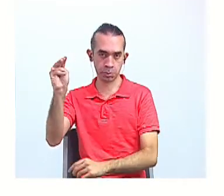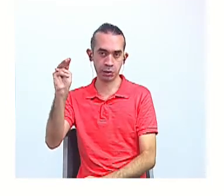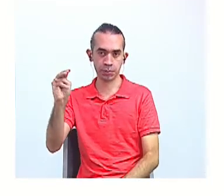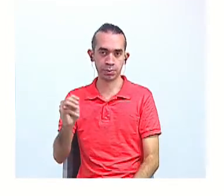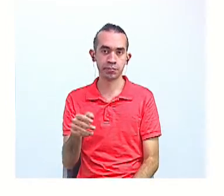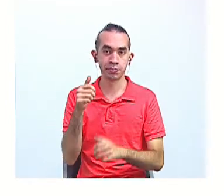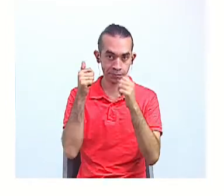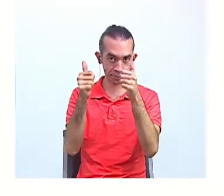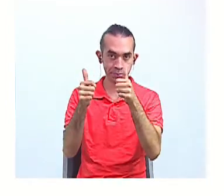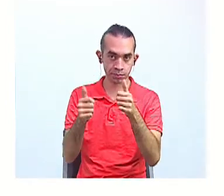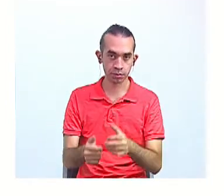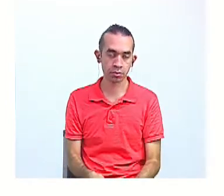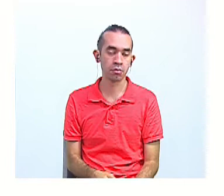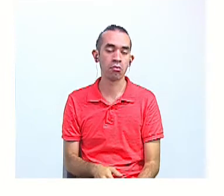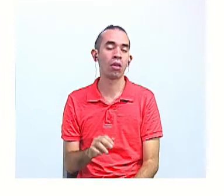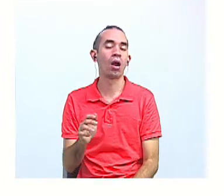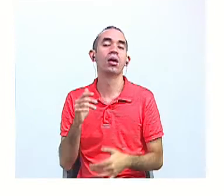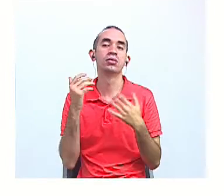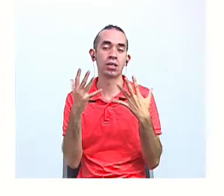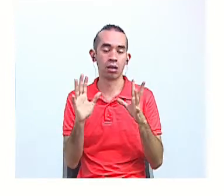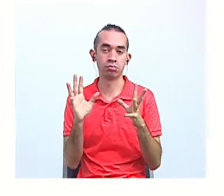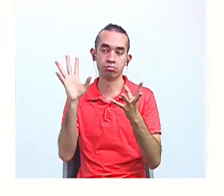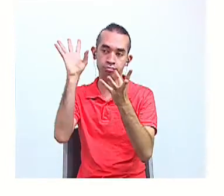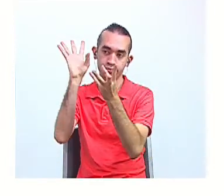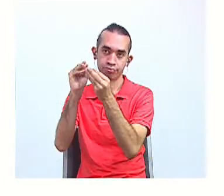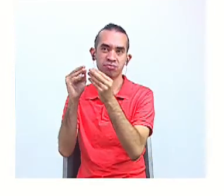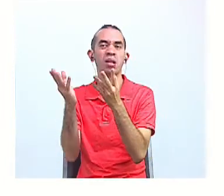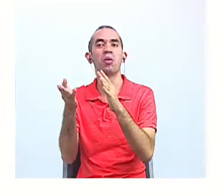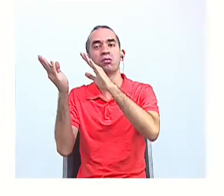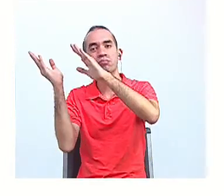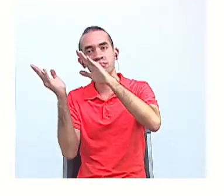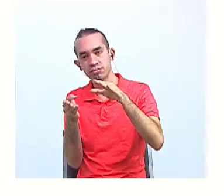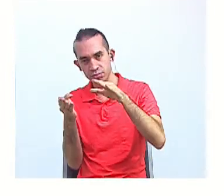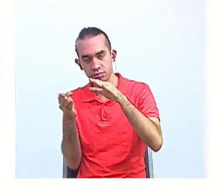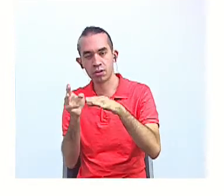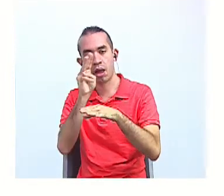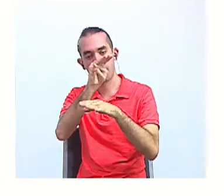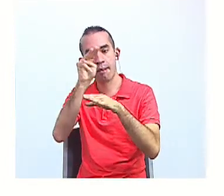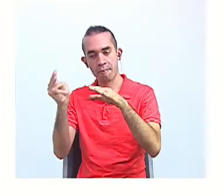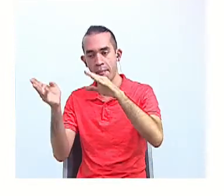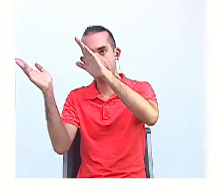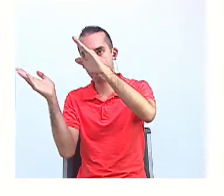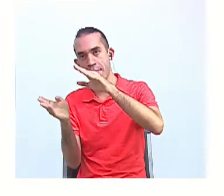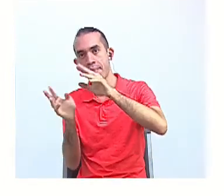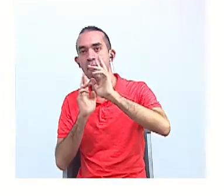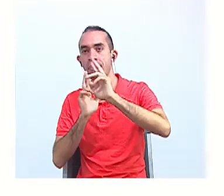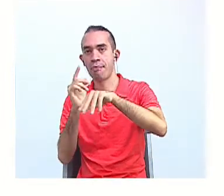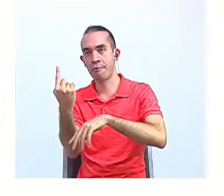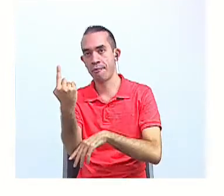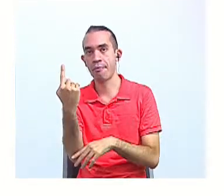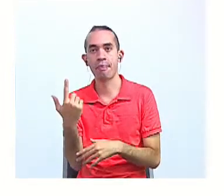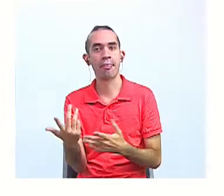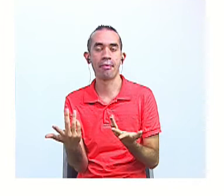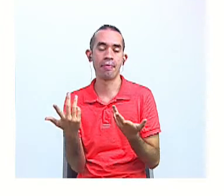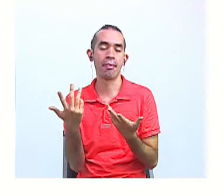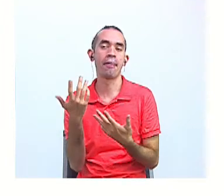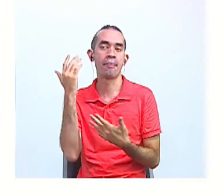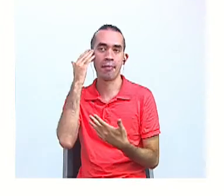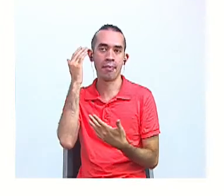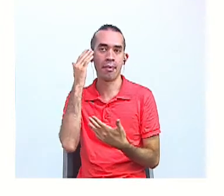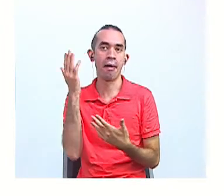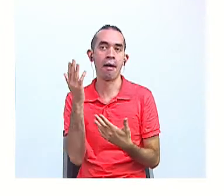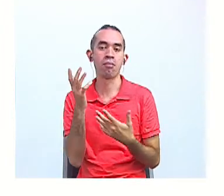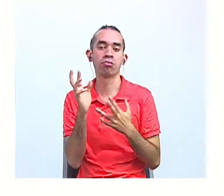Muy bien, ahora igual simplificamos unidades. Metro entre metro nos da 1. Y tenemos el dato ya